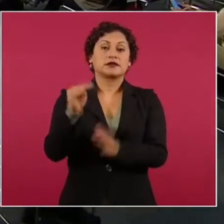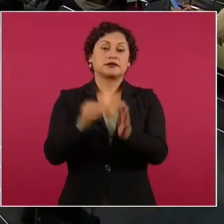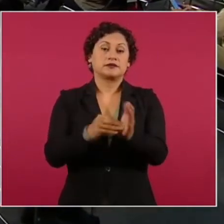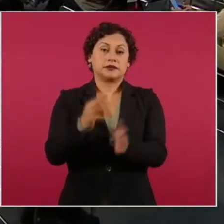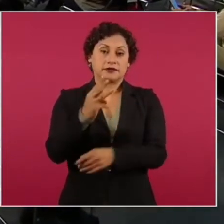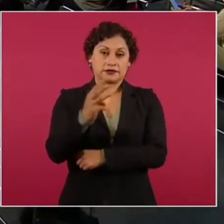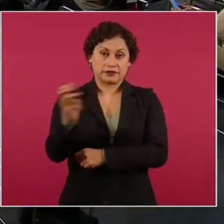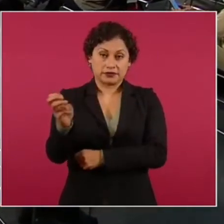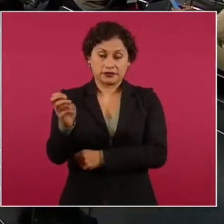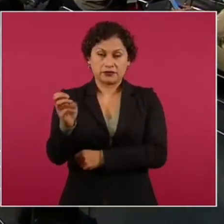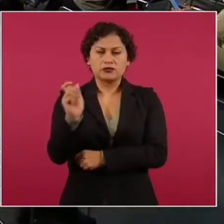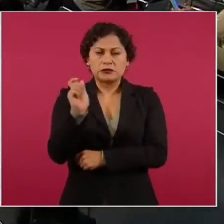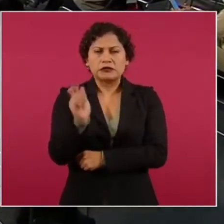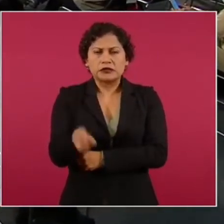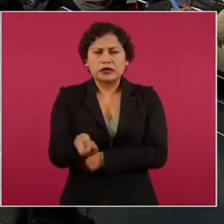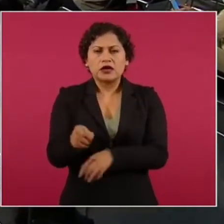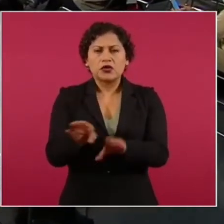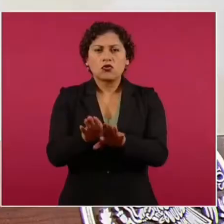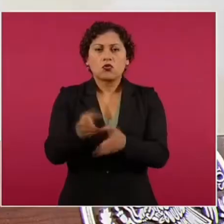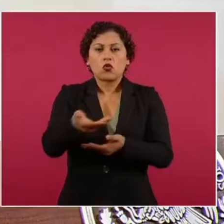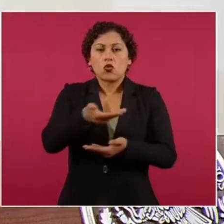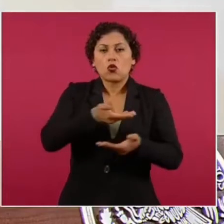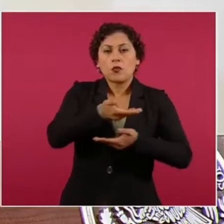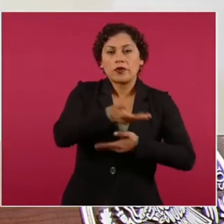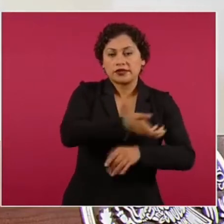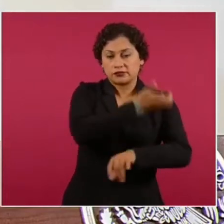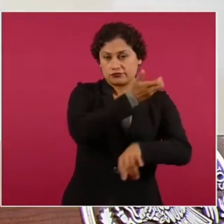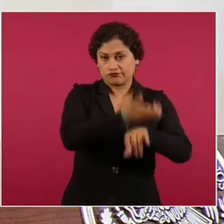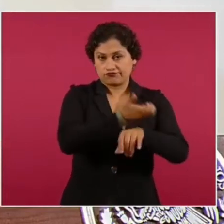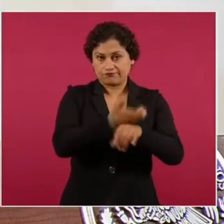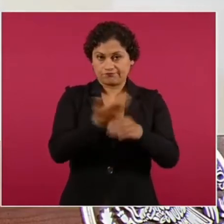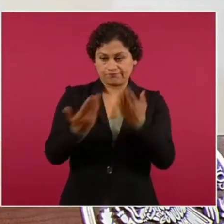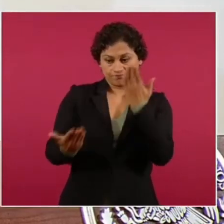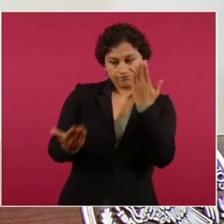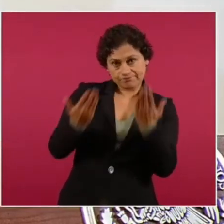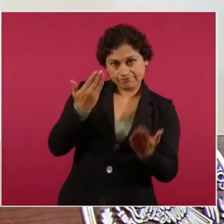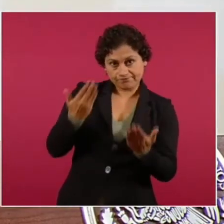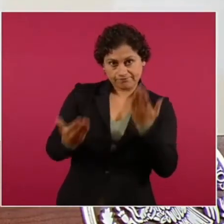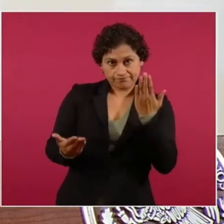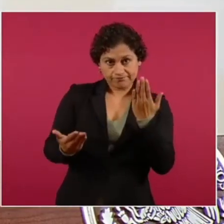relación al comercio con Estados Unidos.